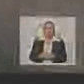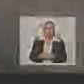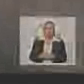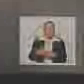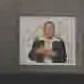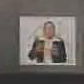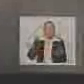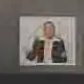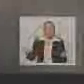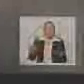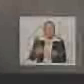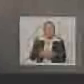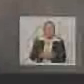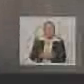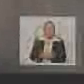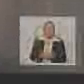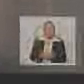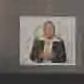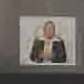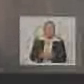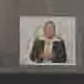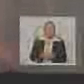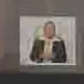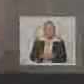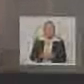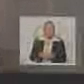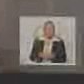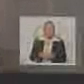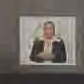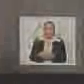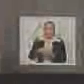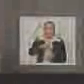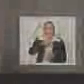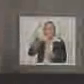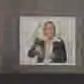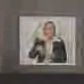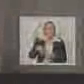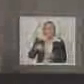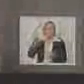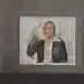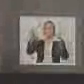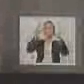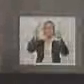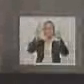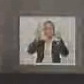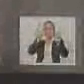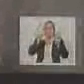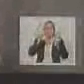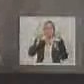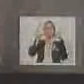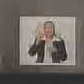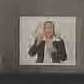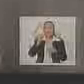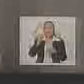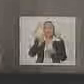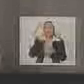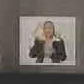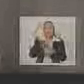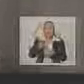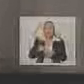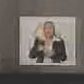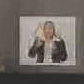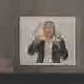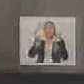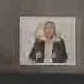Candidatas, candidatos, sean todos ustedes bienvenidos. Pues las y los asistentes debatirán sobre los siguientes temas: seguridad pública en